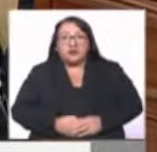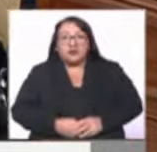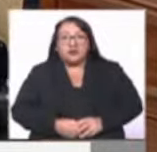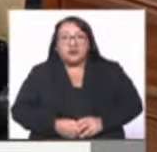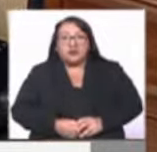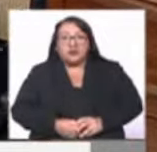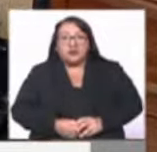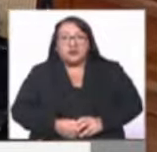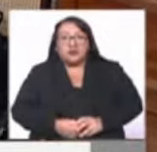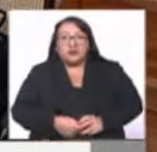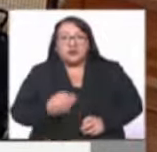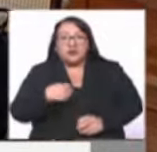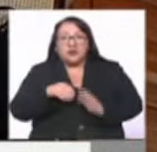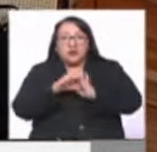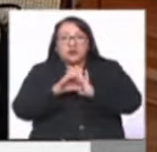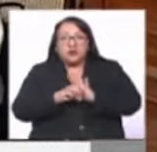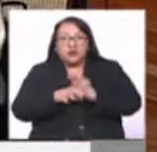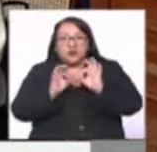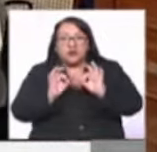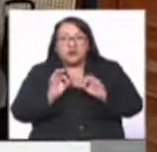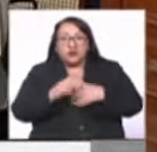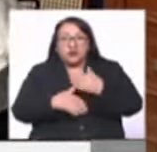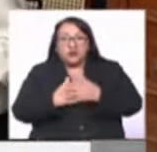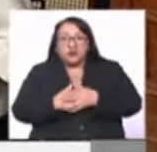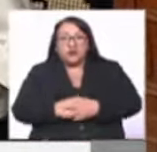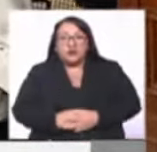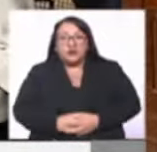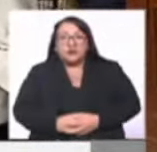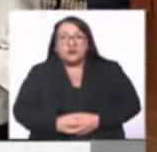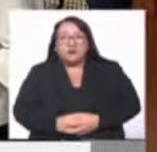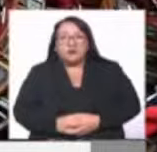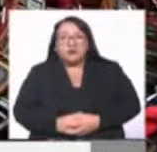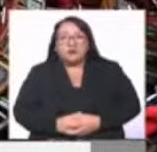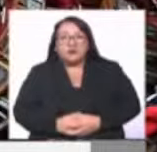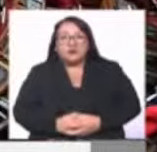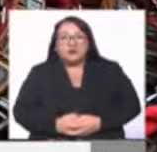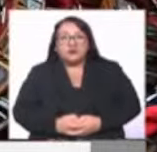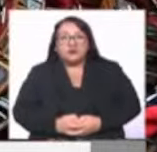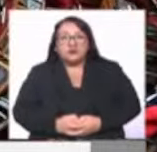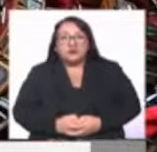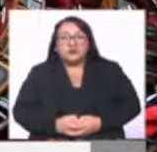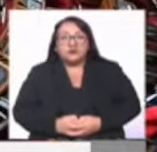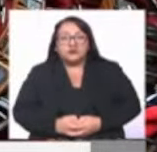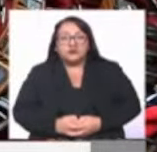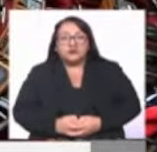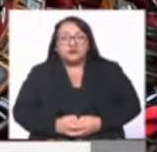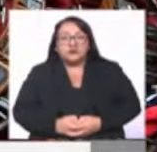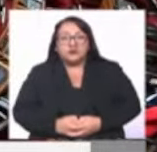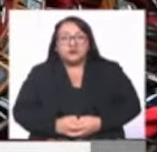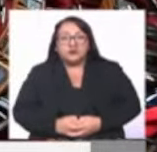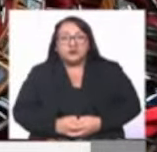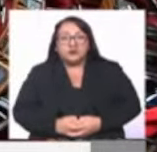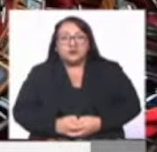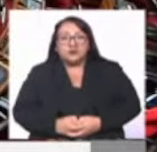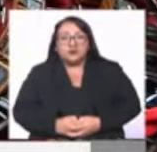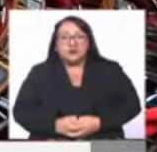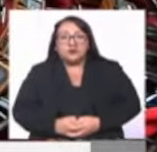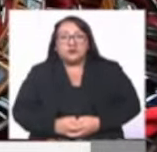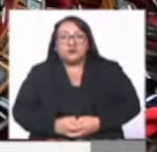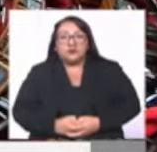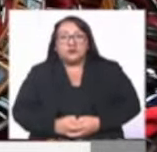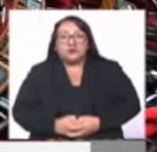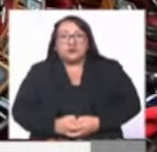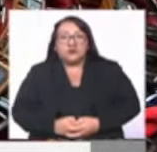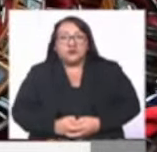no en procedimientos como estos en acusaciones constitucionales como estas no y es por eso